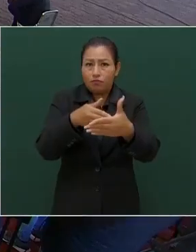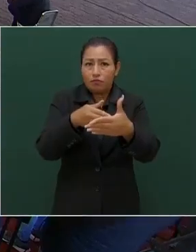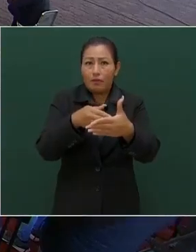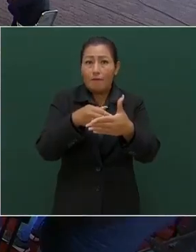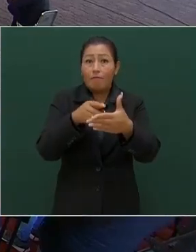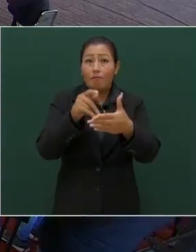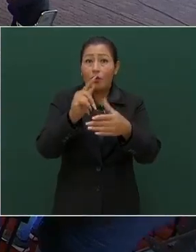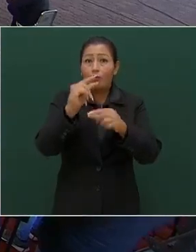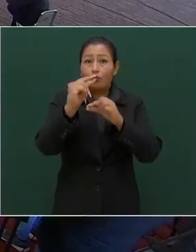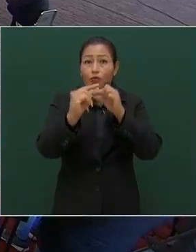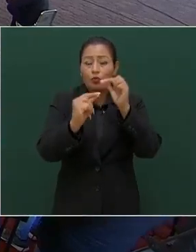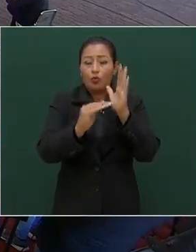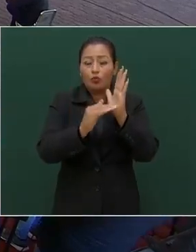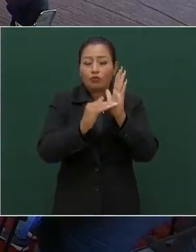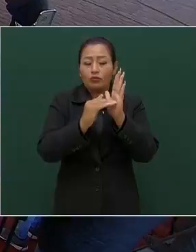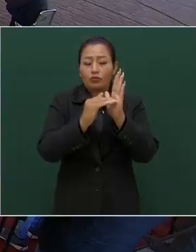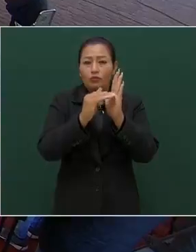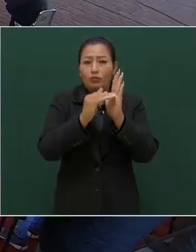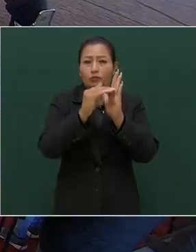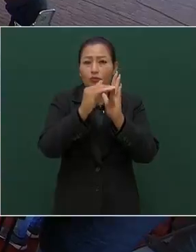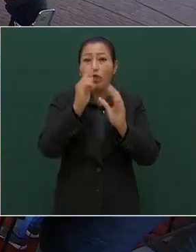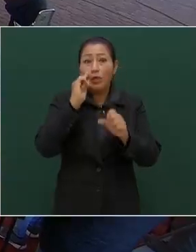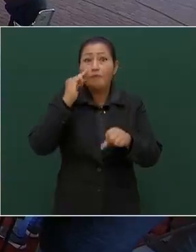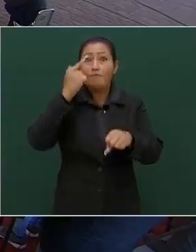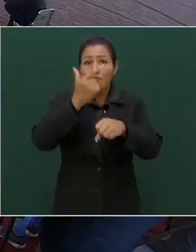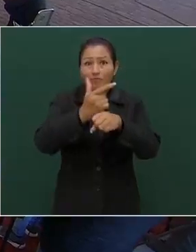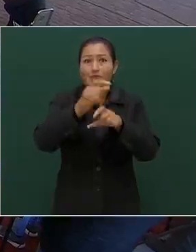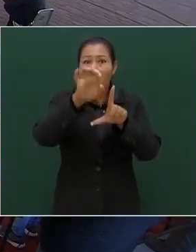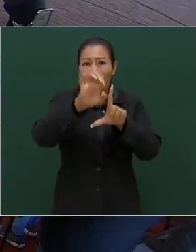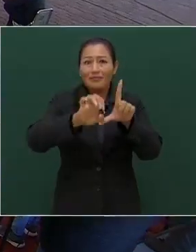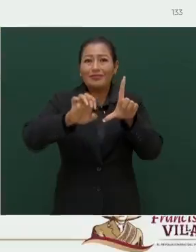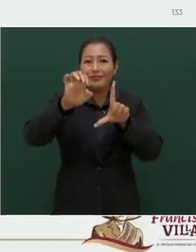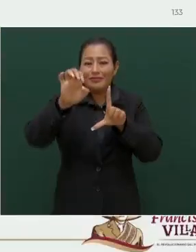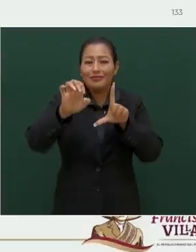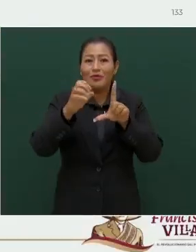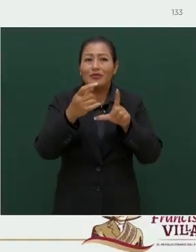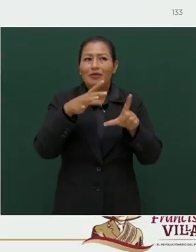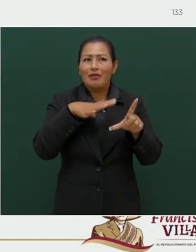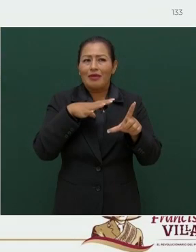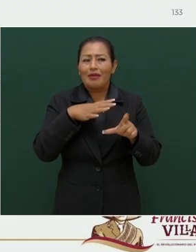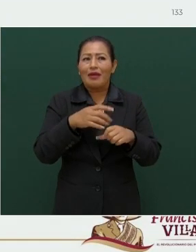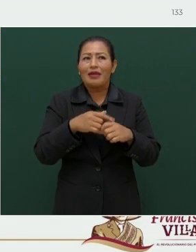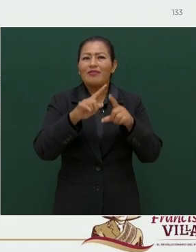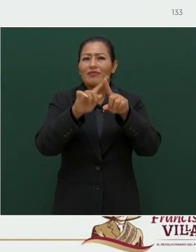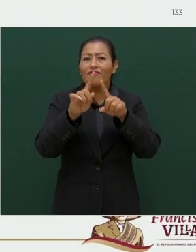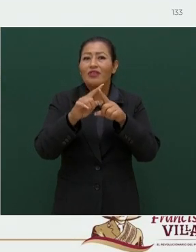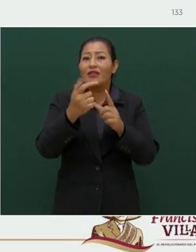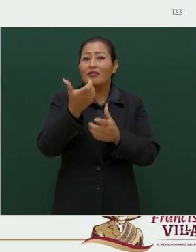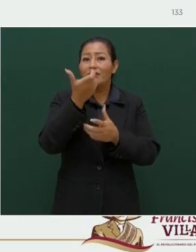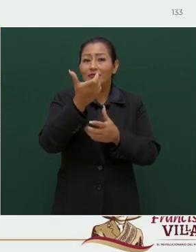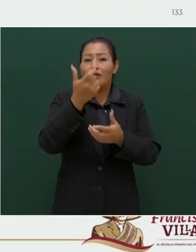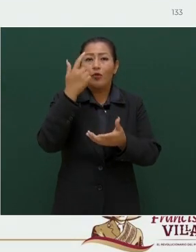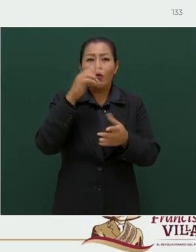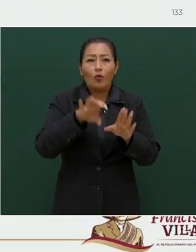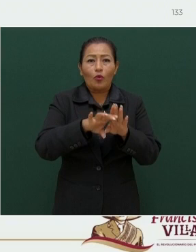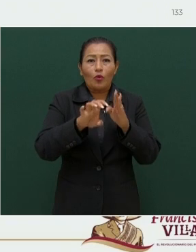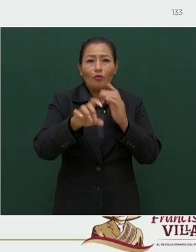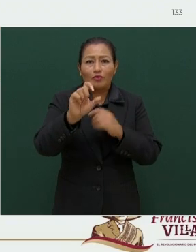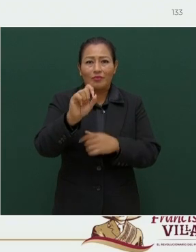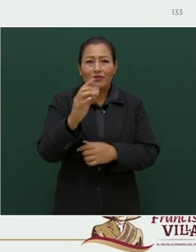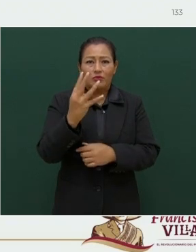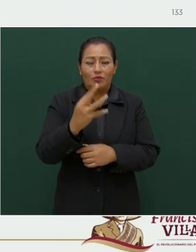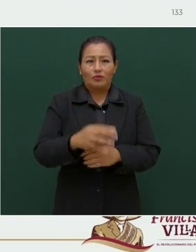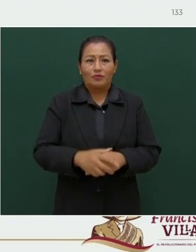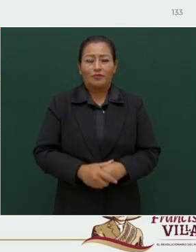y aún así podemos ver la gráfica y subrayar la estabilidad en las tendencias de los precios de esta canasta de 24